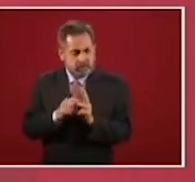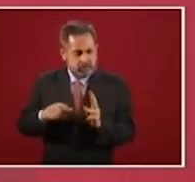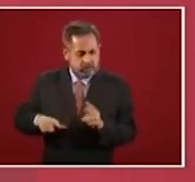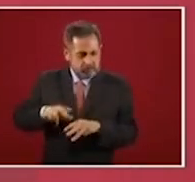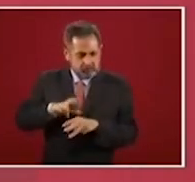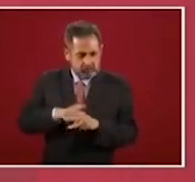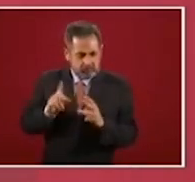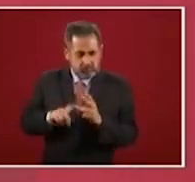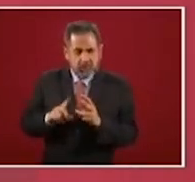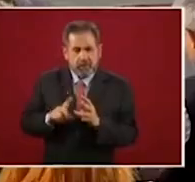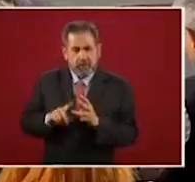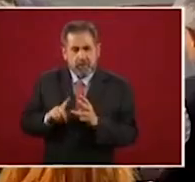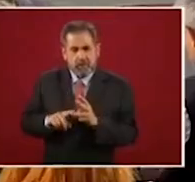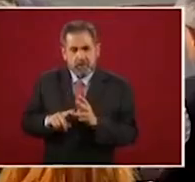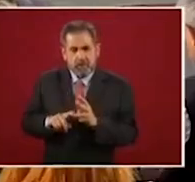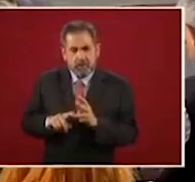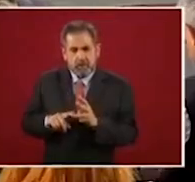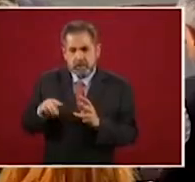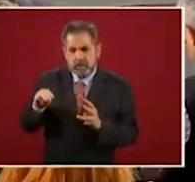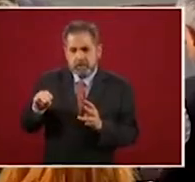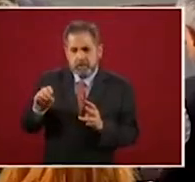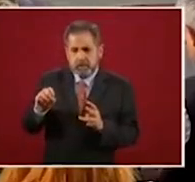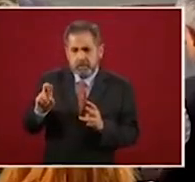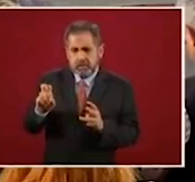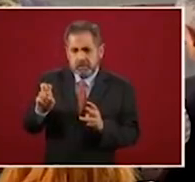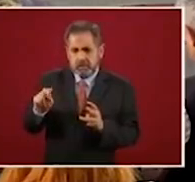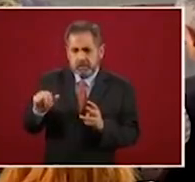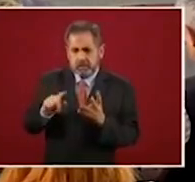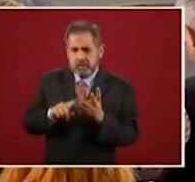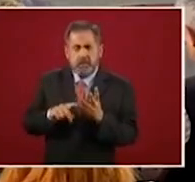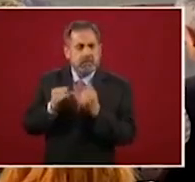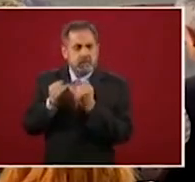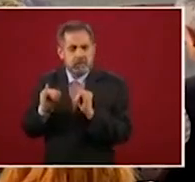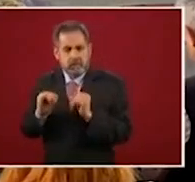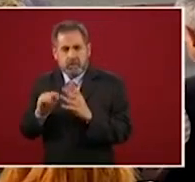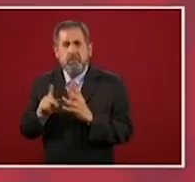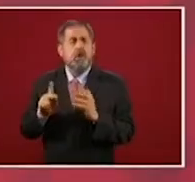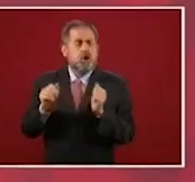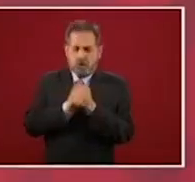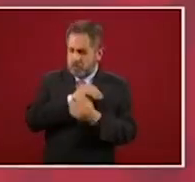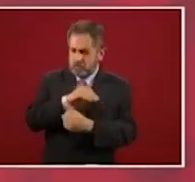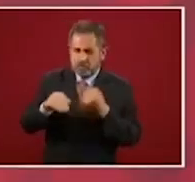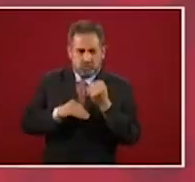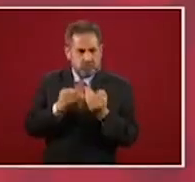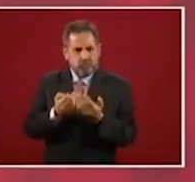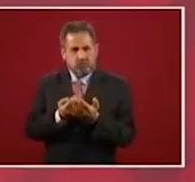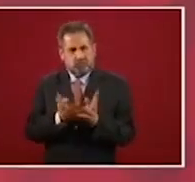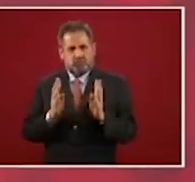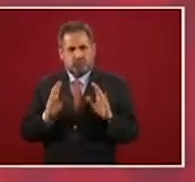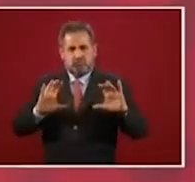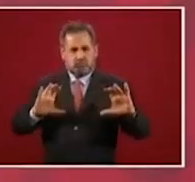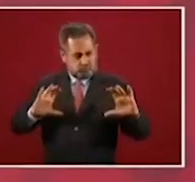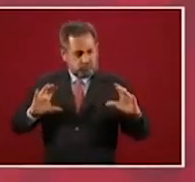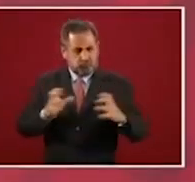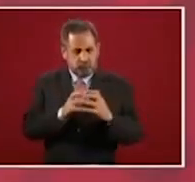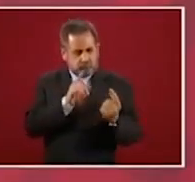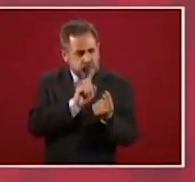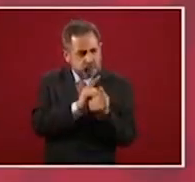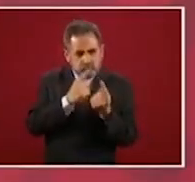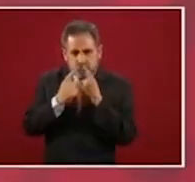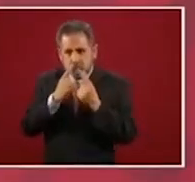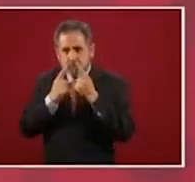que surgieron de Morena, y luego con independientes, pero con todos vamos a estar. O sea,